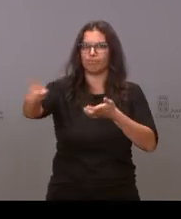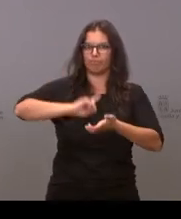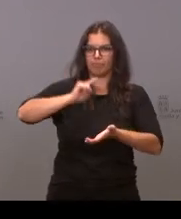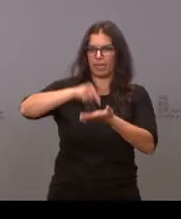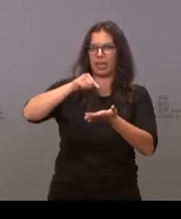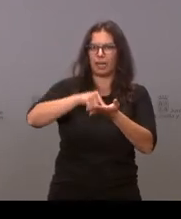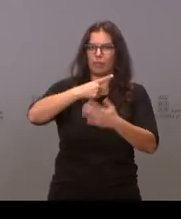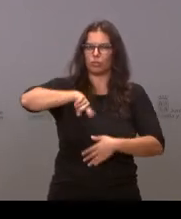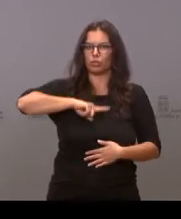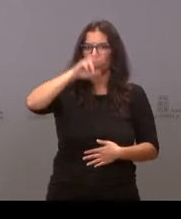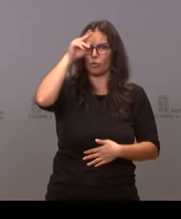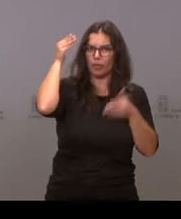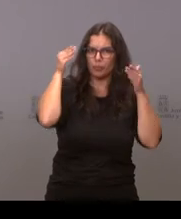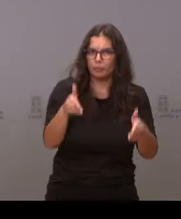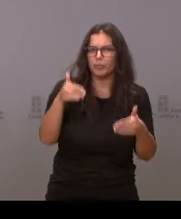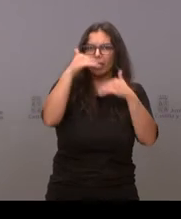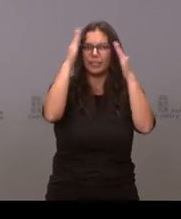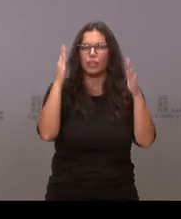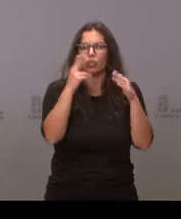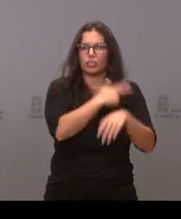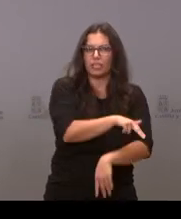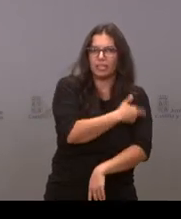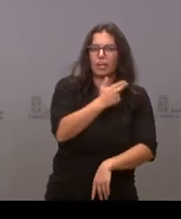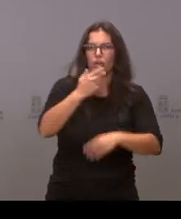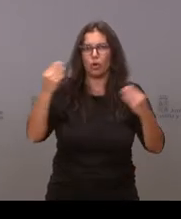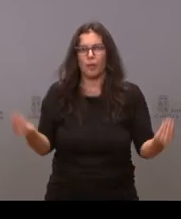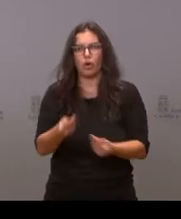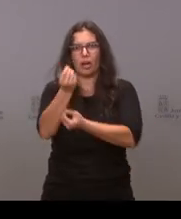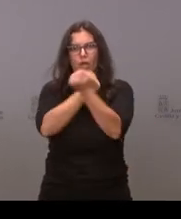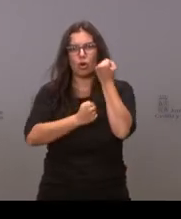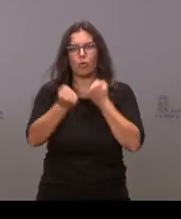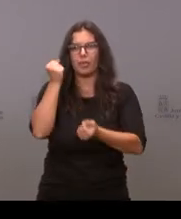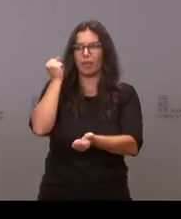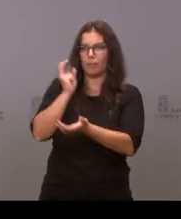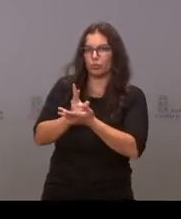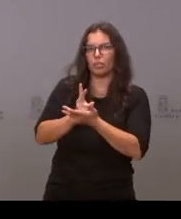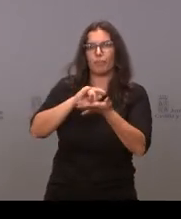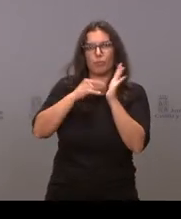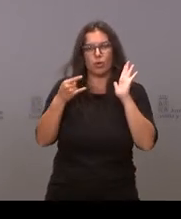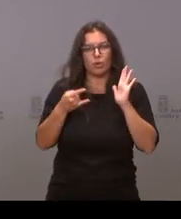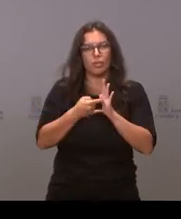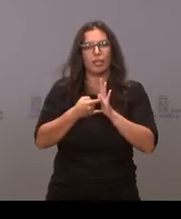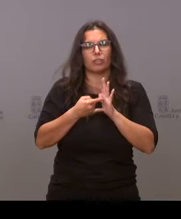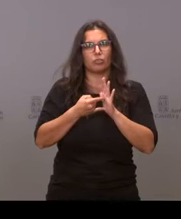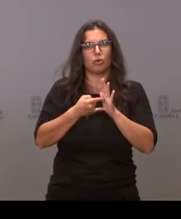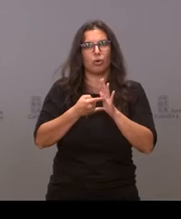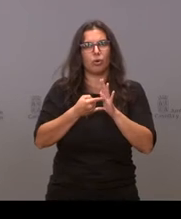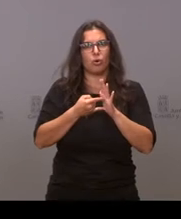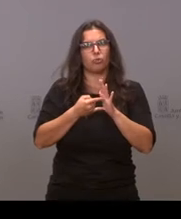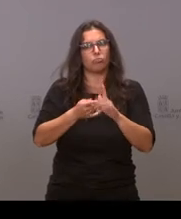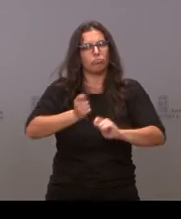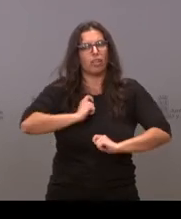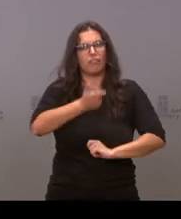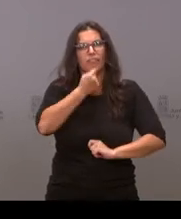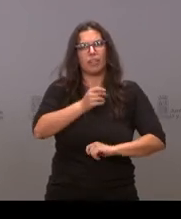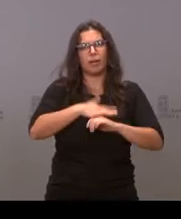la atención sanitaria que estemos preocupados de la recuperación económica que apostemos por proyectos que nos permitan